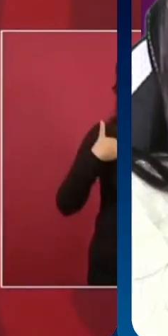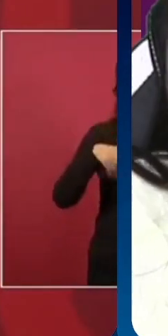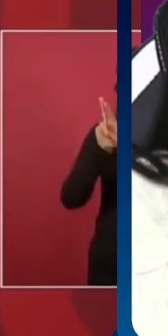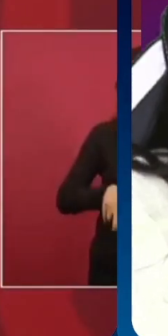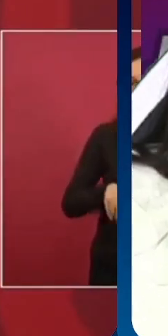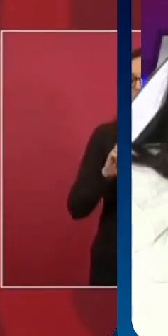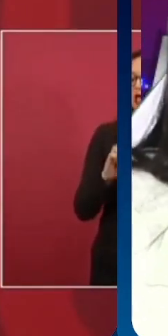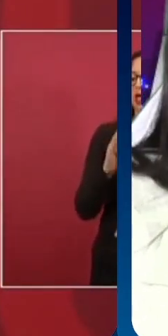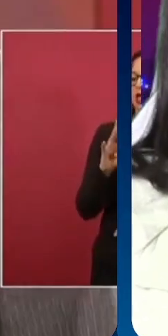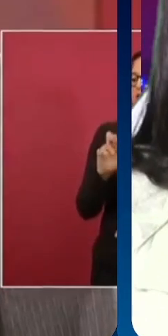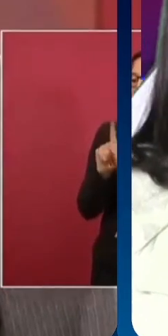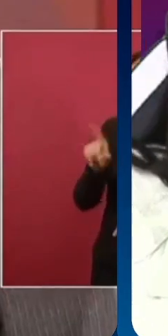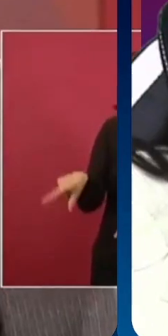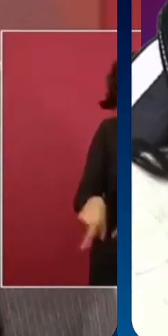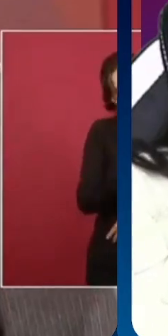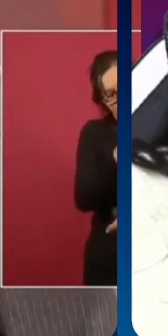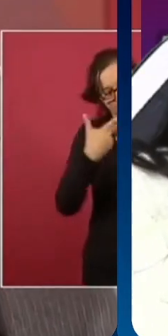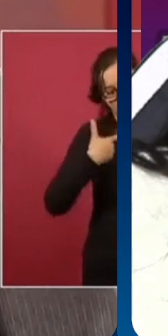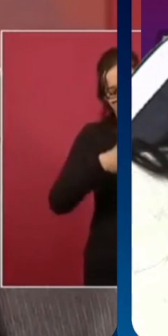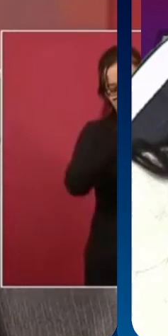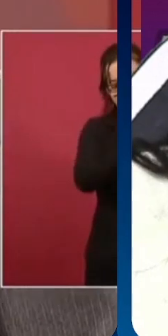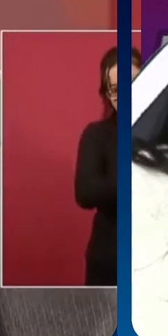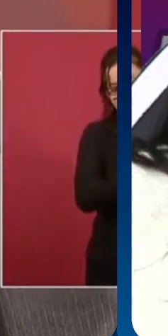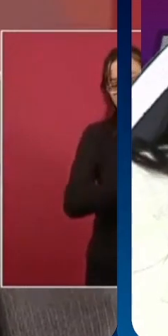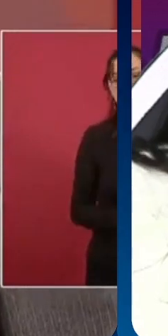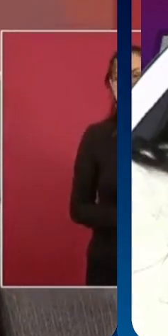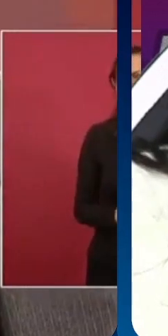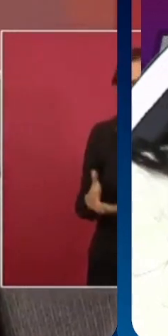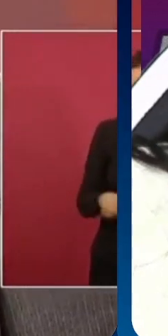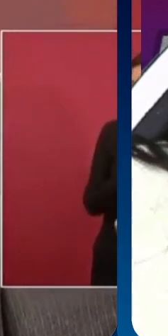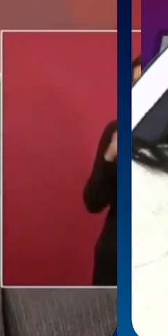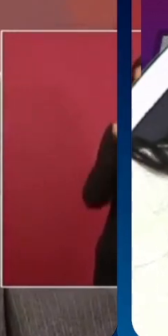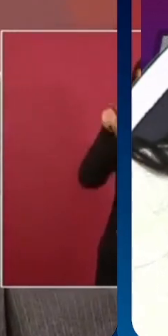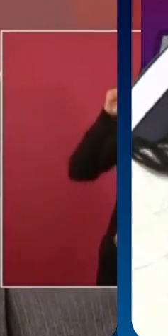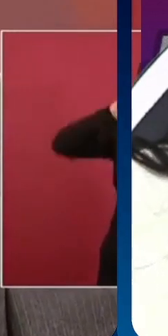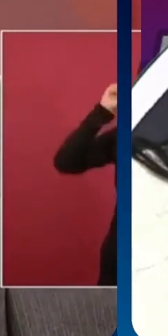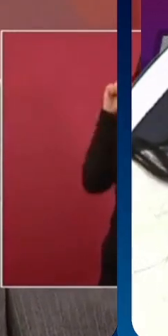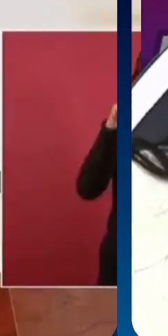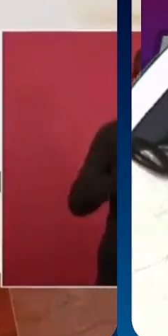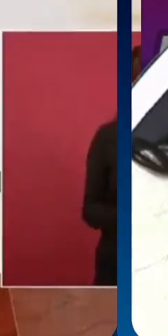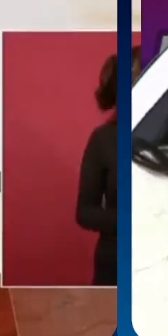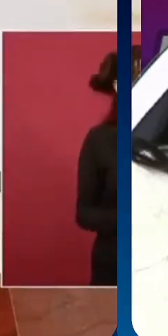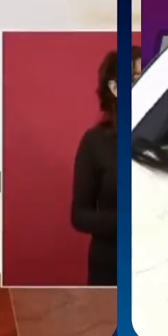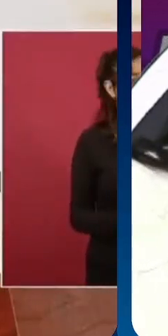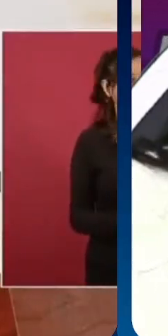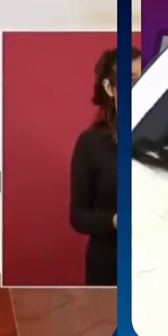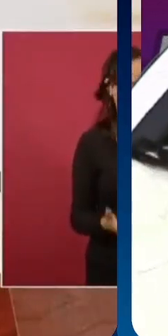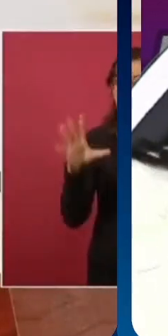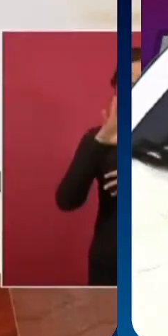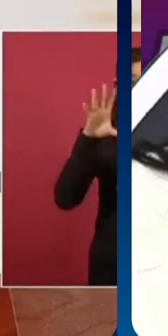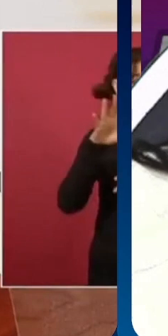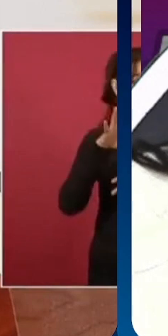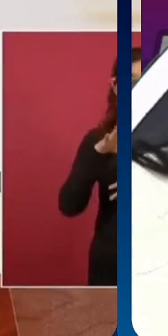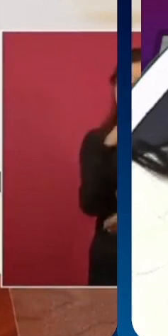la invitación a todos los países que conforman el continente americano, él no asistirá a la cumbre de las Américas